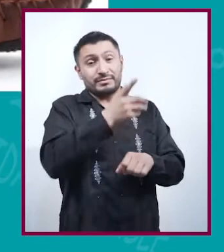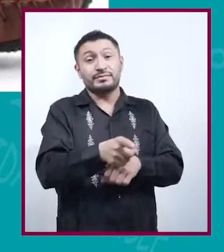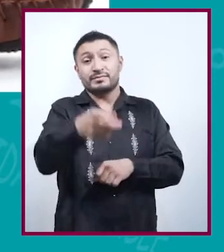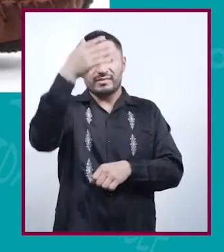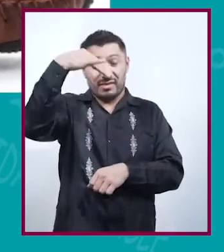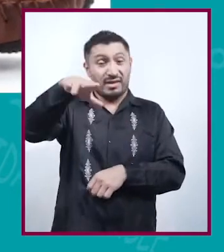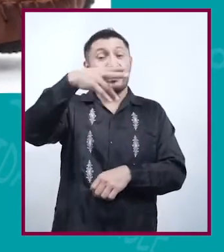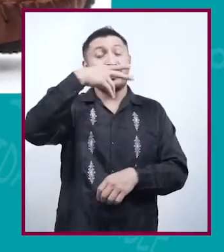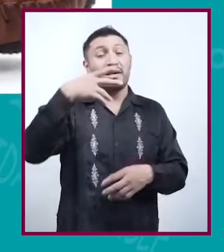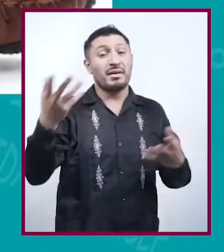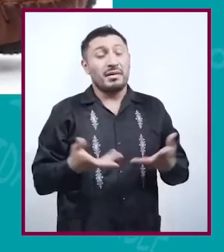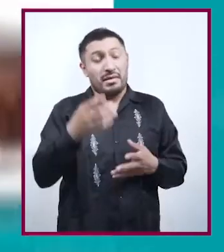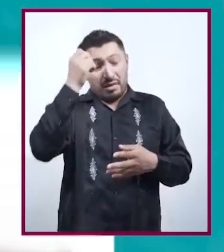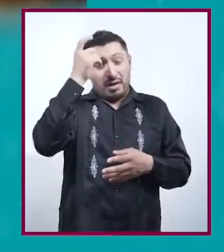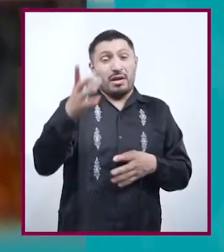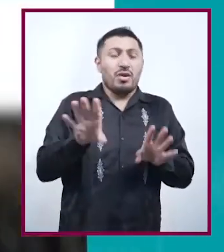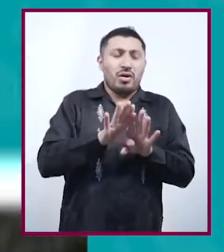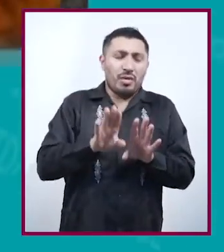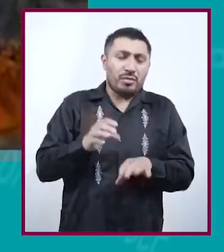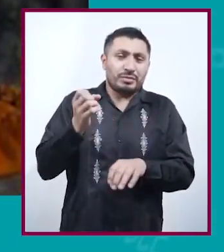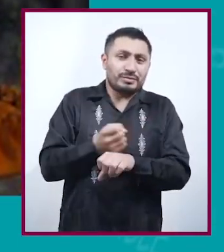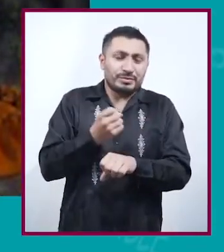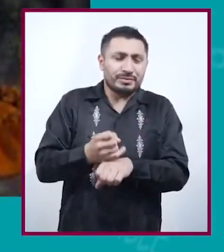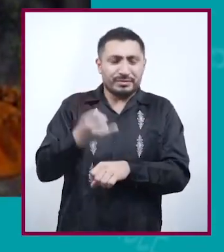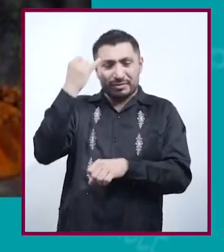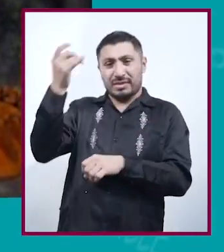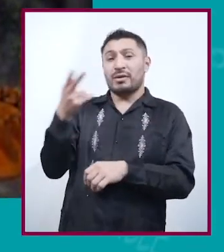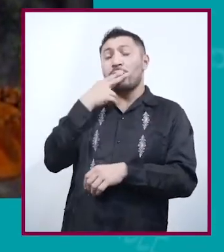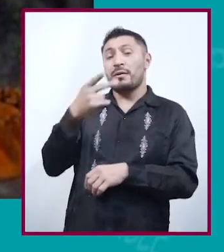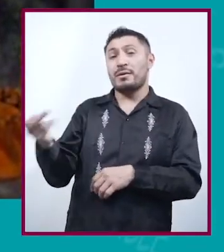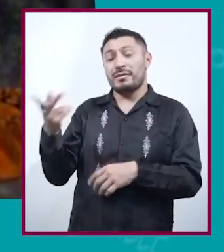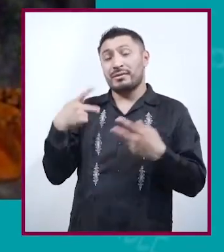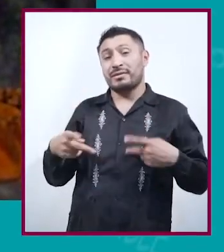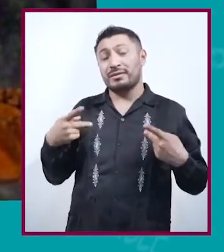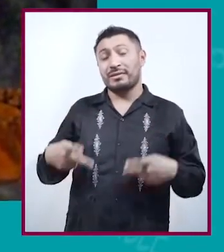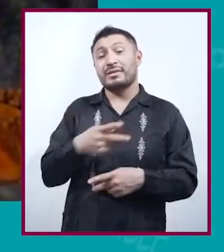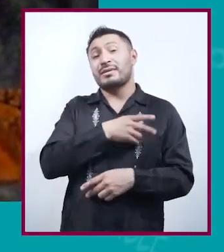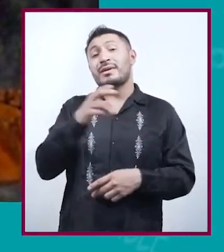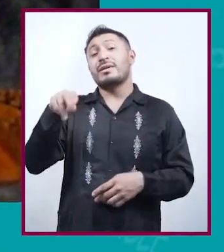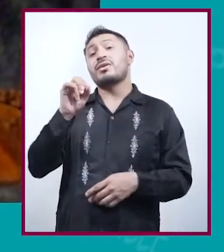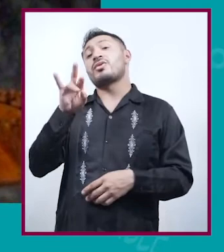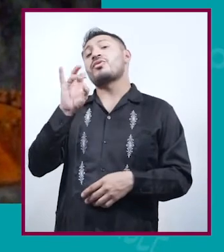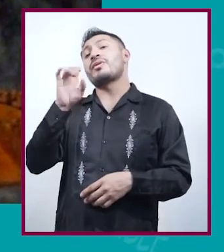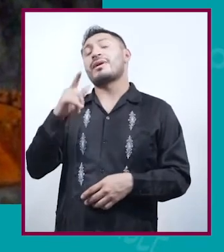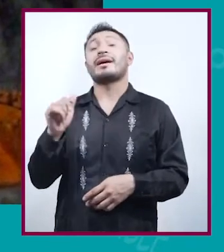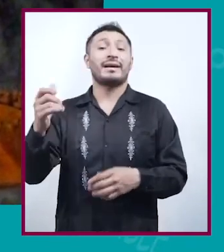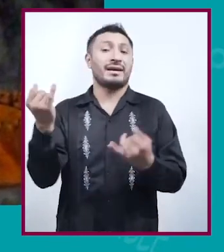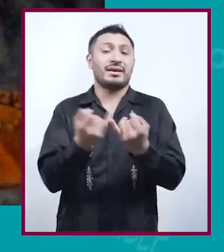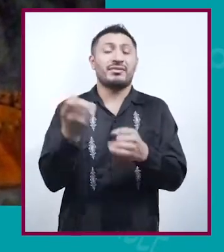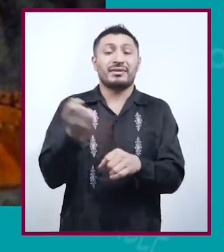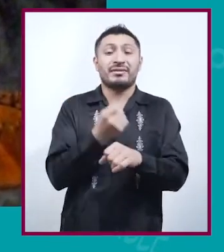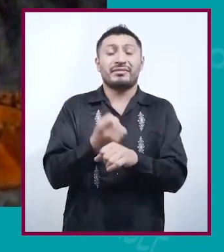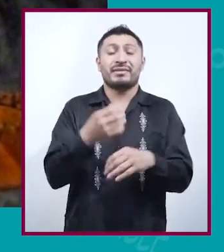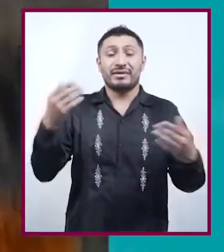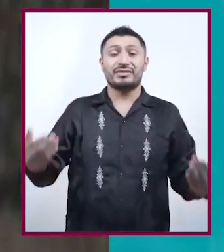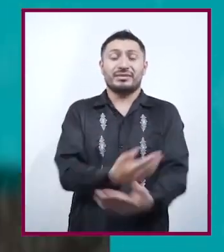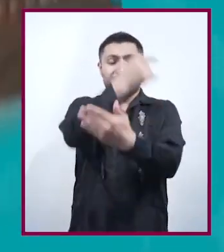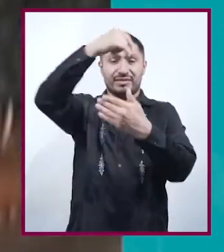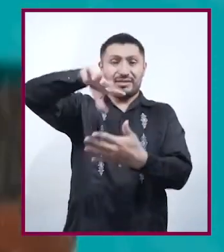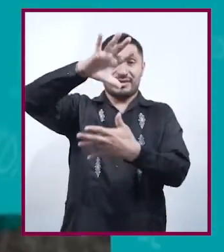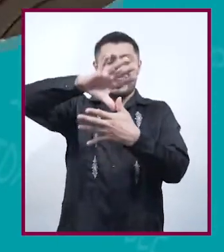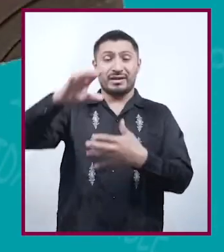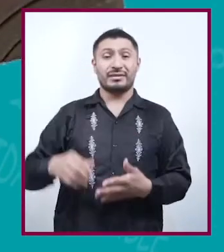creadores se inspiraron en los cómodos zapatos que usaban los ganaderos en Noruega y asimismo en el calzado de los nativos